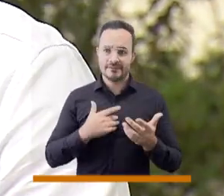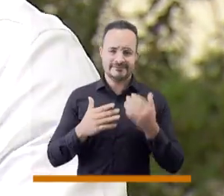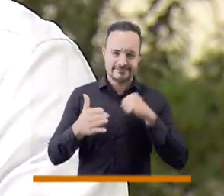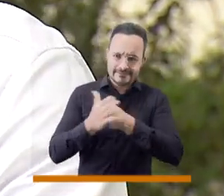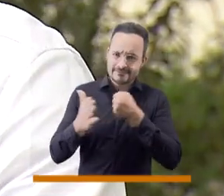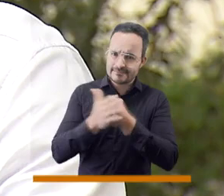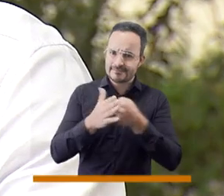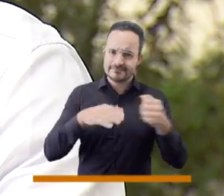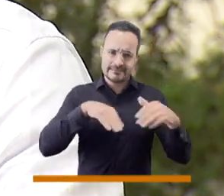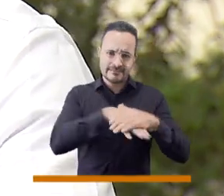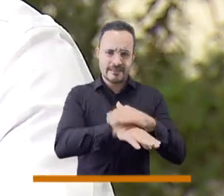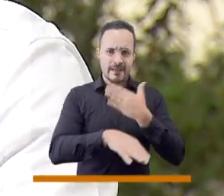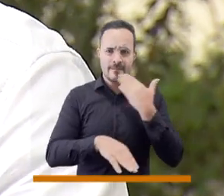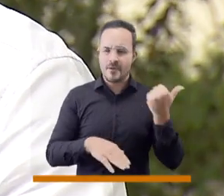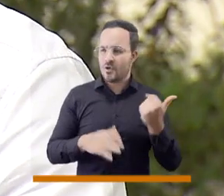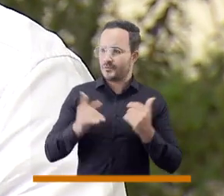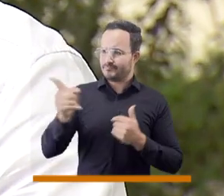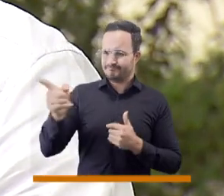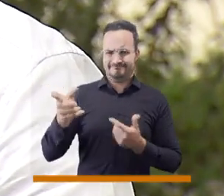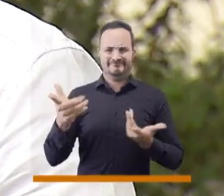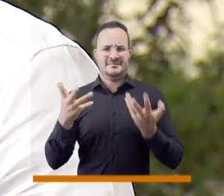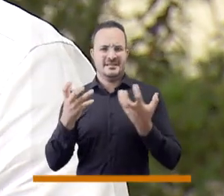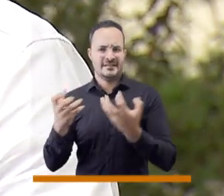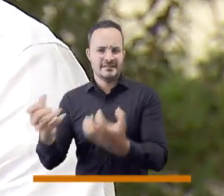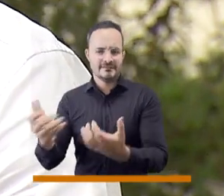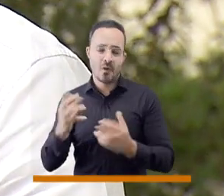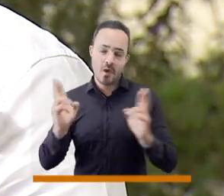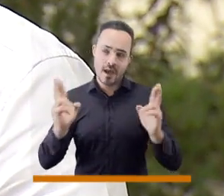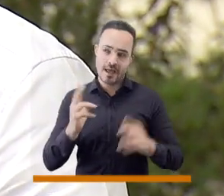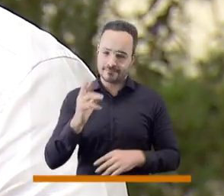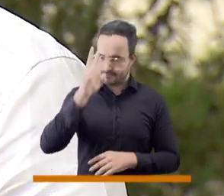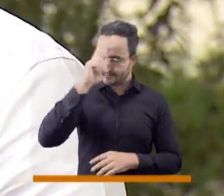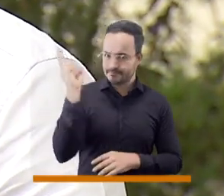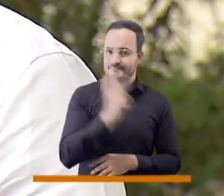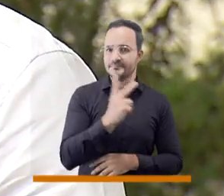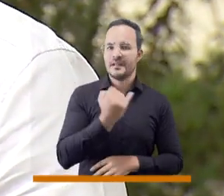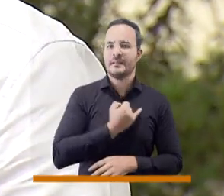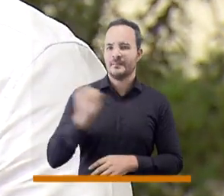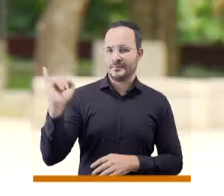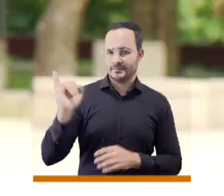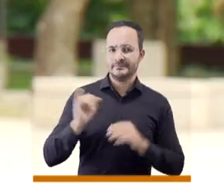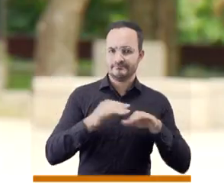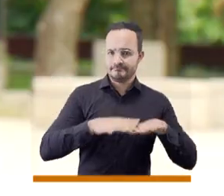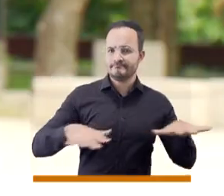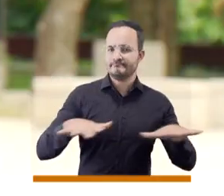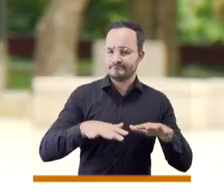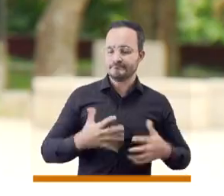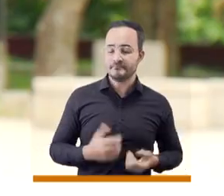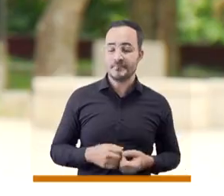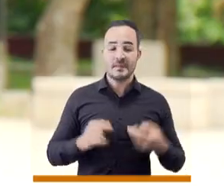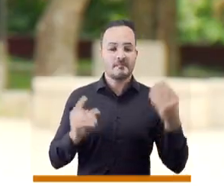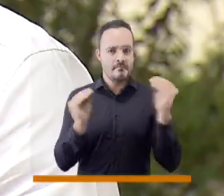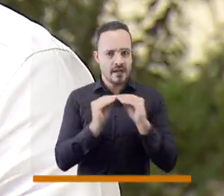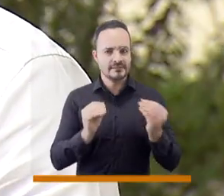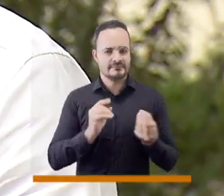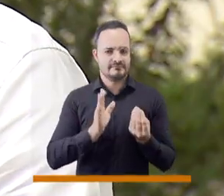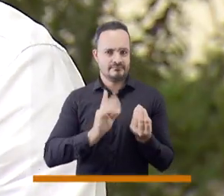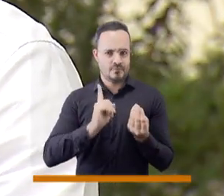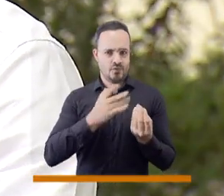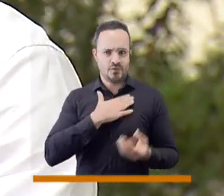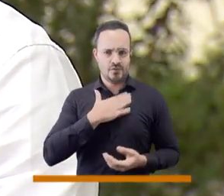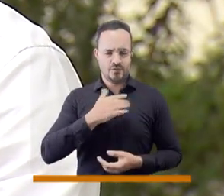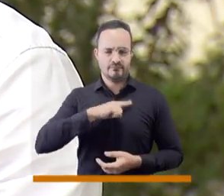archiven, y le digo al presidente que respete obviamente la independencia. Y en materia de seguridad, siempre lo hemos dicho desde nuestro partido, hay que